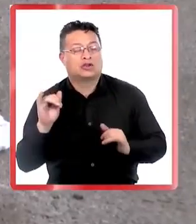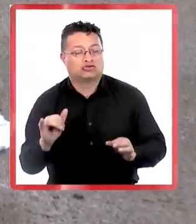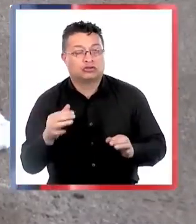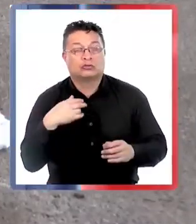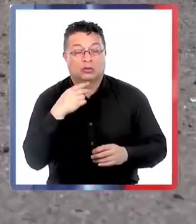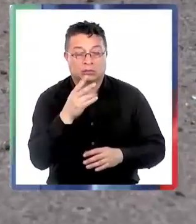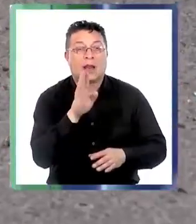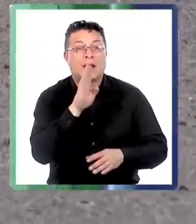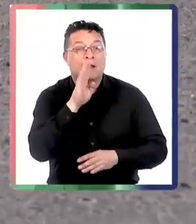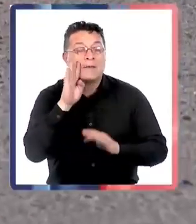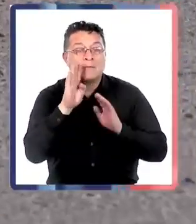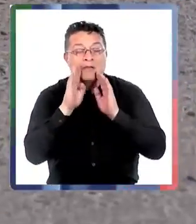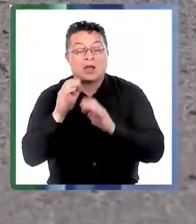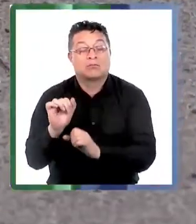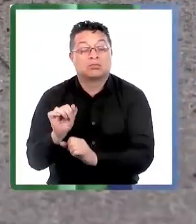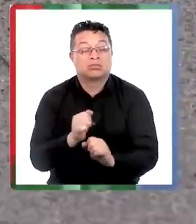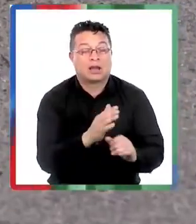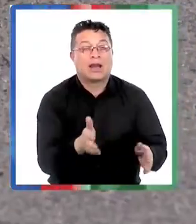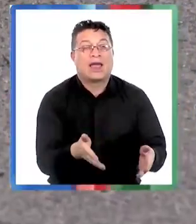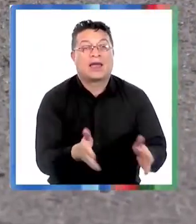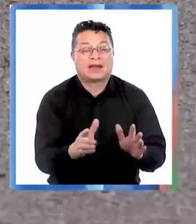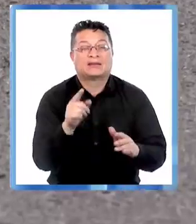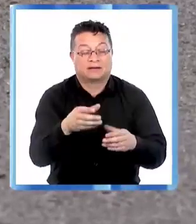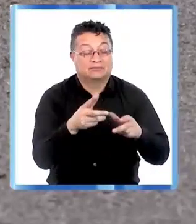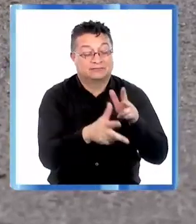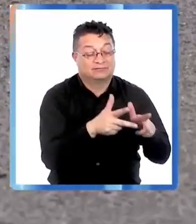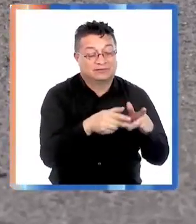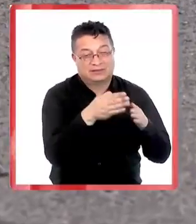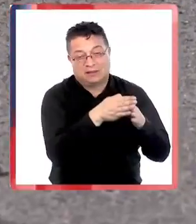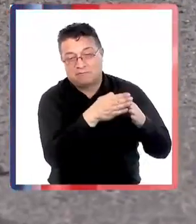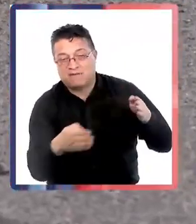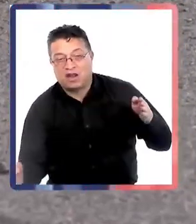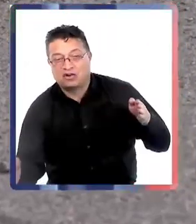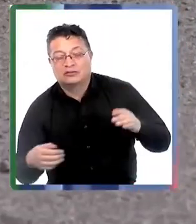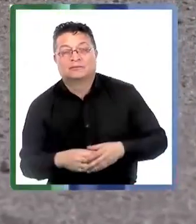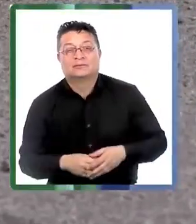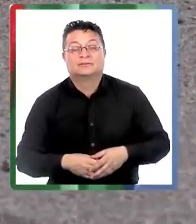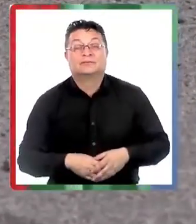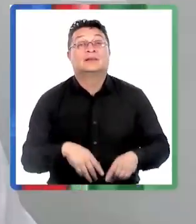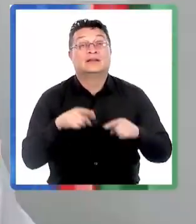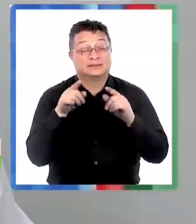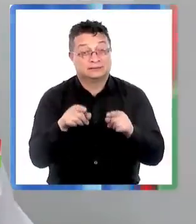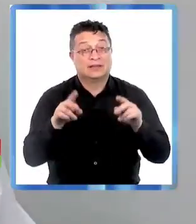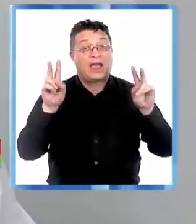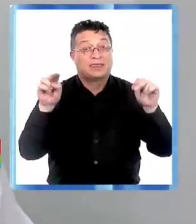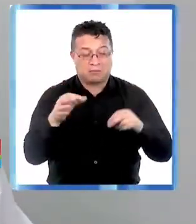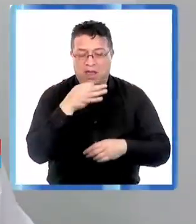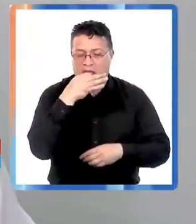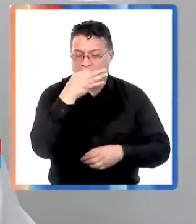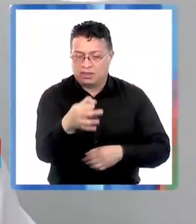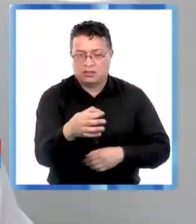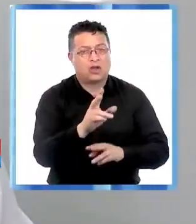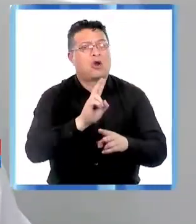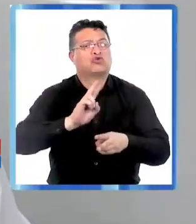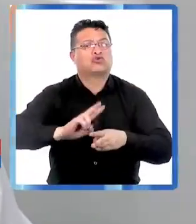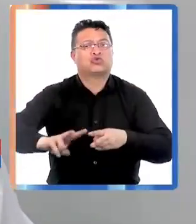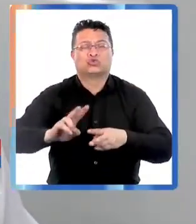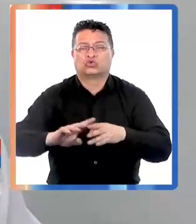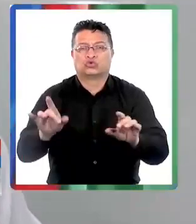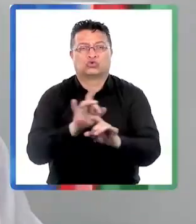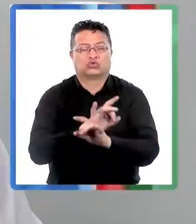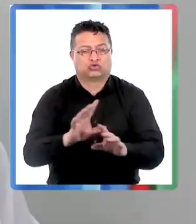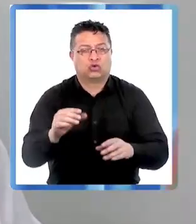que suele ser la limpieza y barrido de calles desde la línea férrea hacia abajo. Ellos indicaron que este tema iba a estar